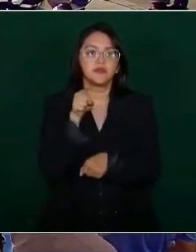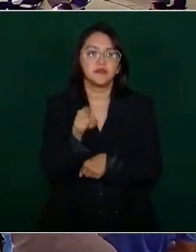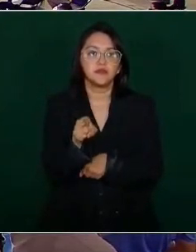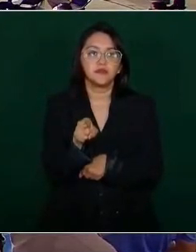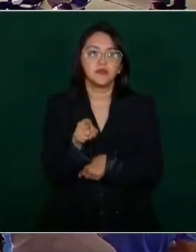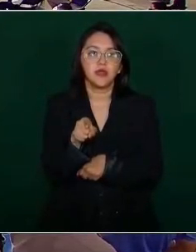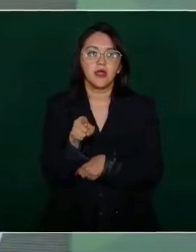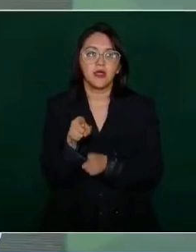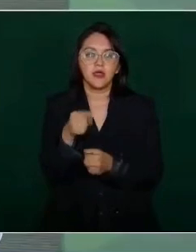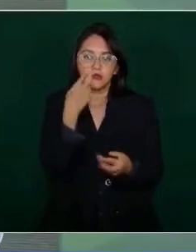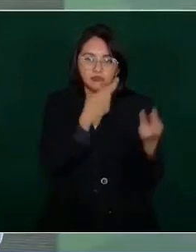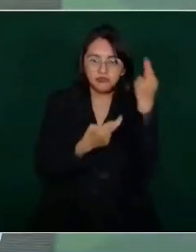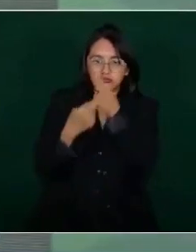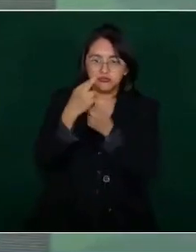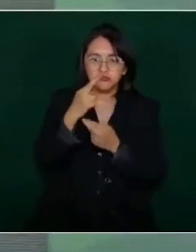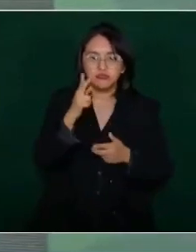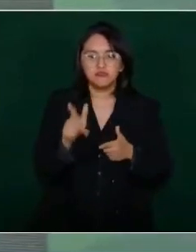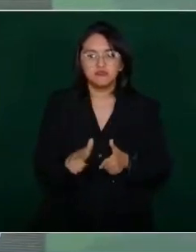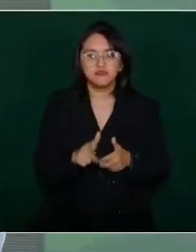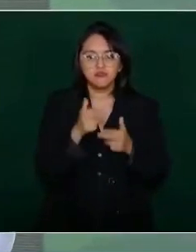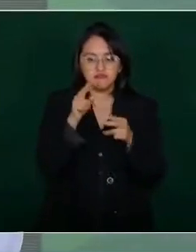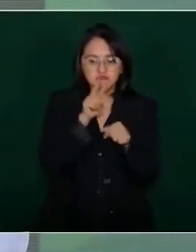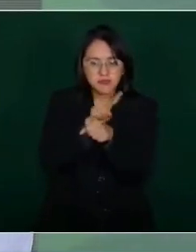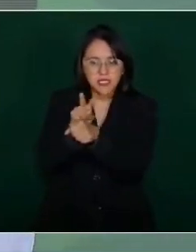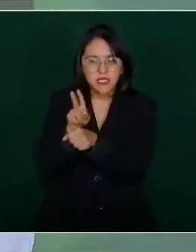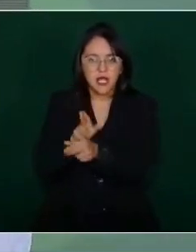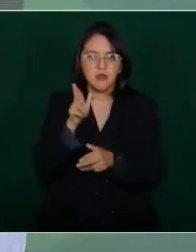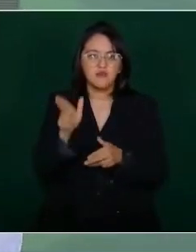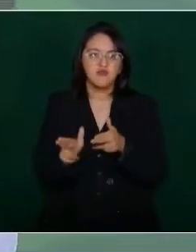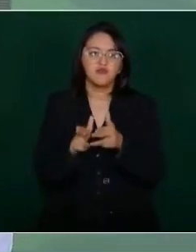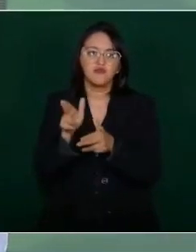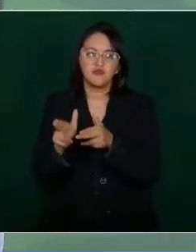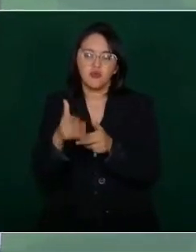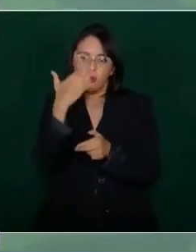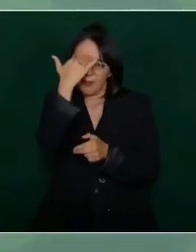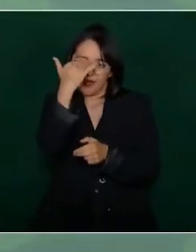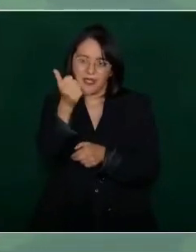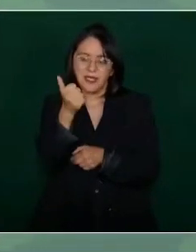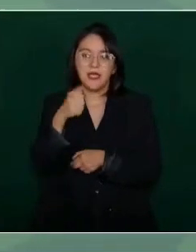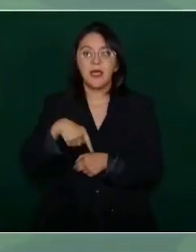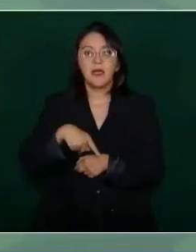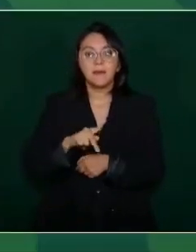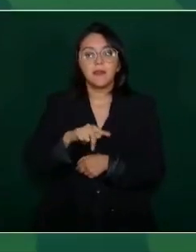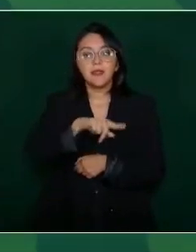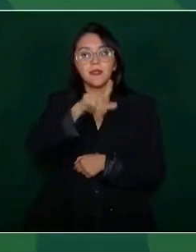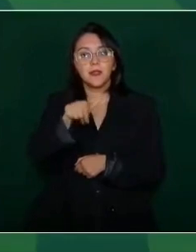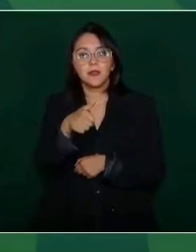supervisión del Tren Maya, pero el día 1 de mayo